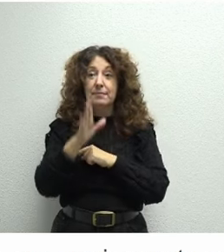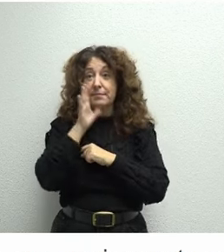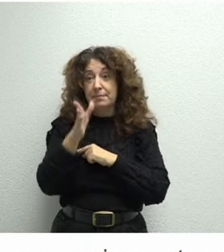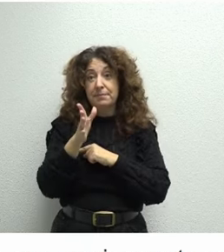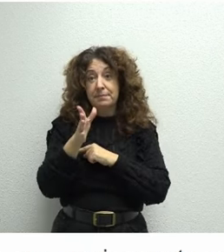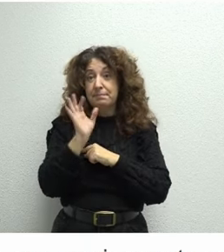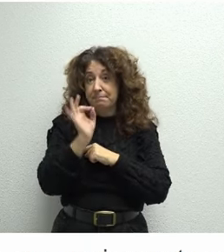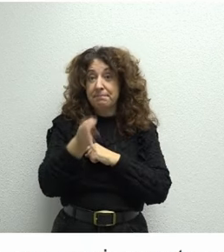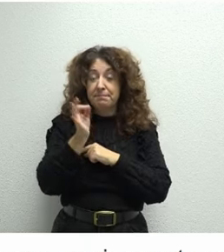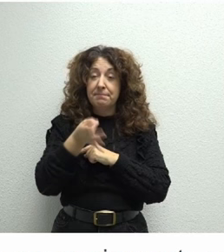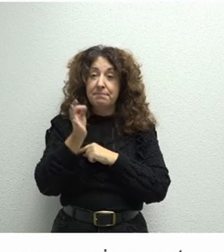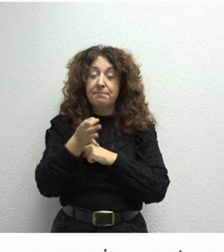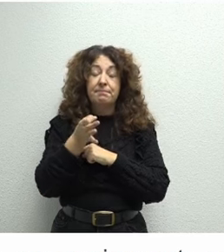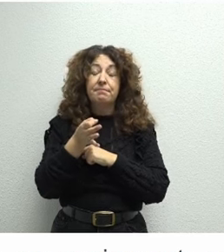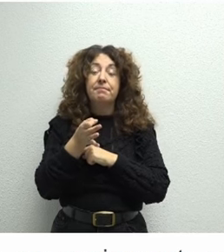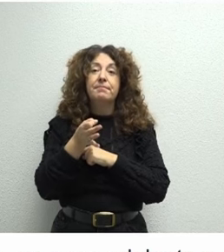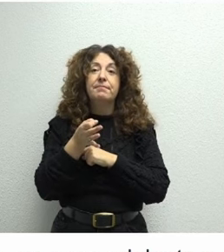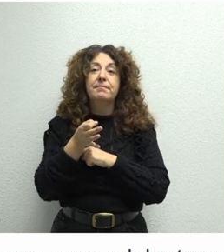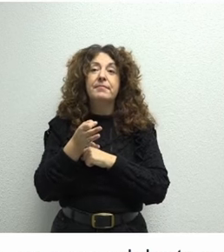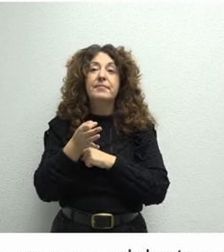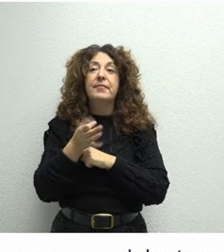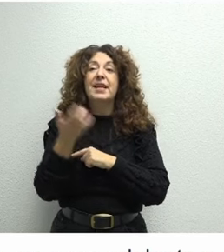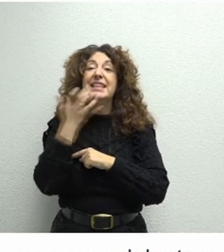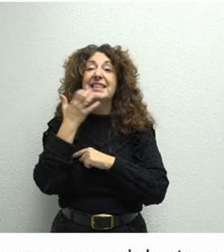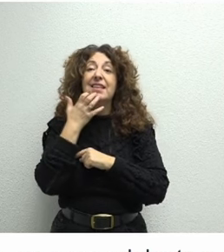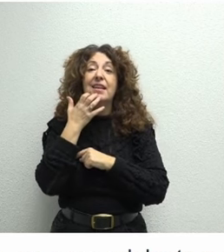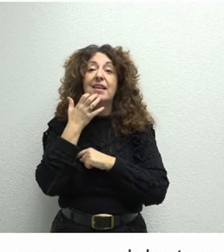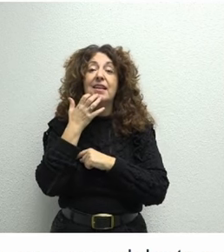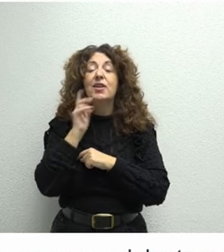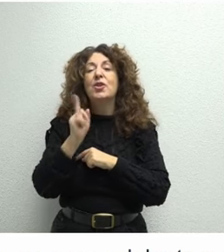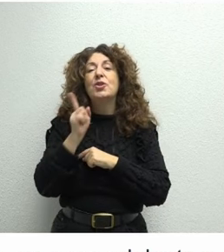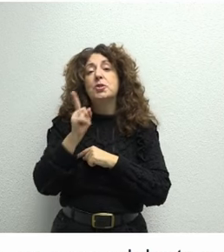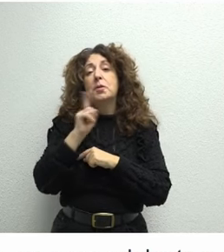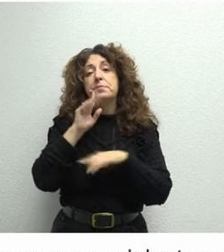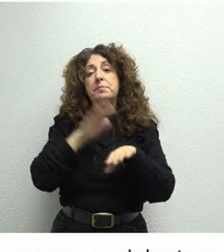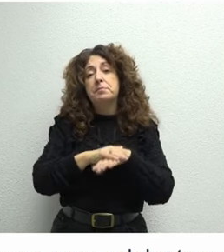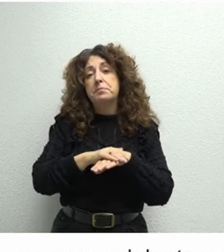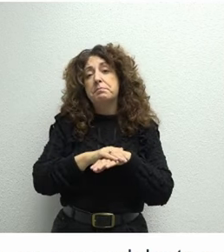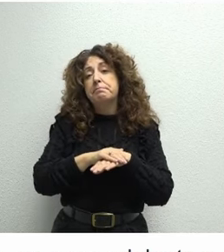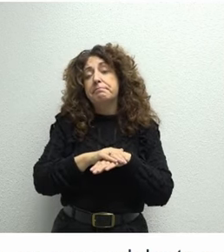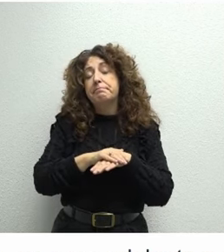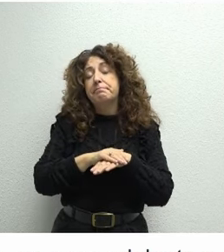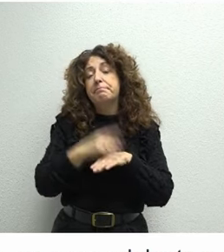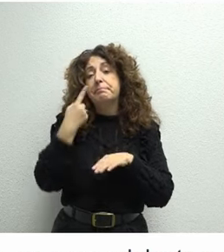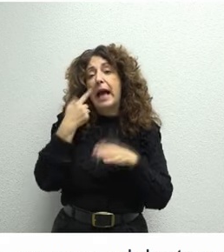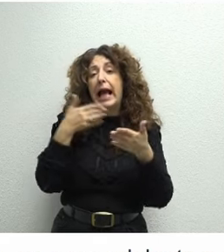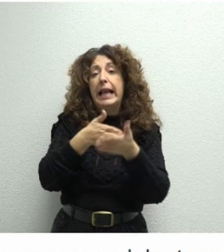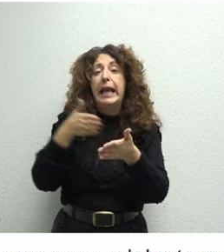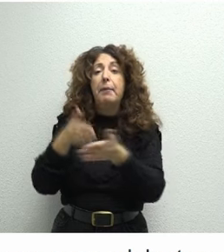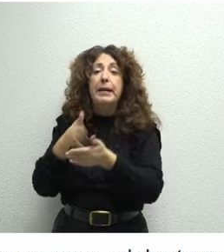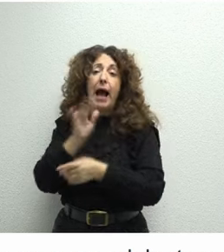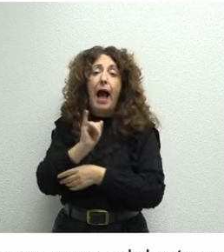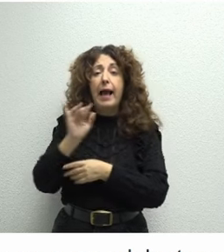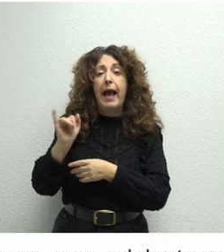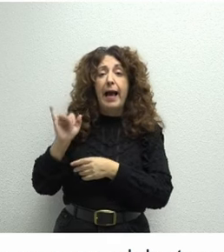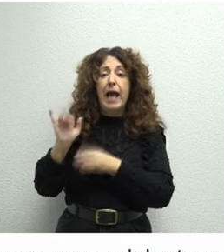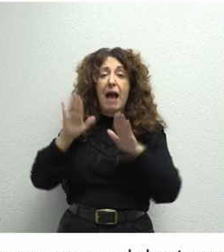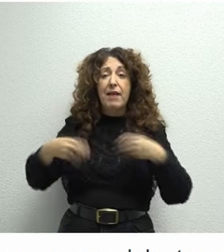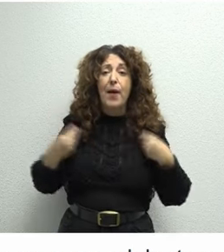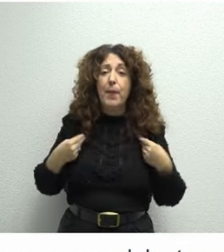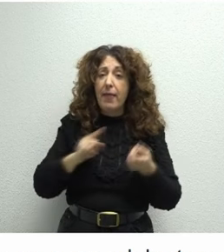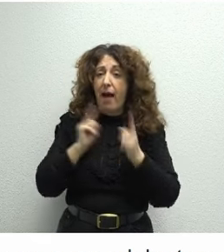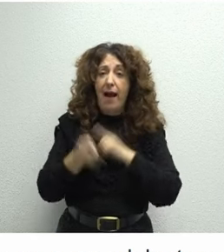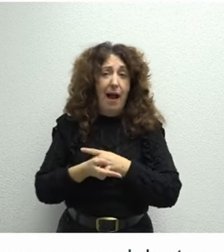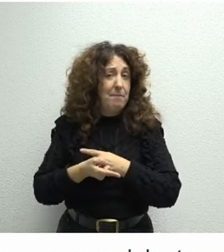efectivamente volvemos a lo mismo si si Simplemente nos basamos en las limitaciones la vida de las personas nunca va a cambiar no Dentro de